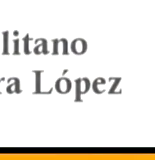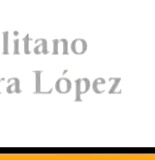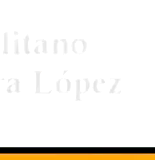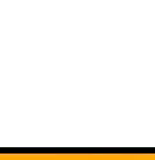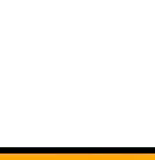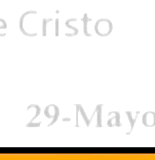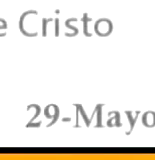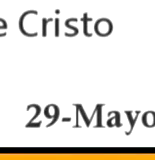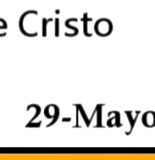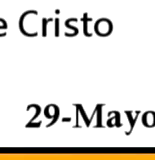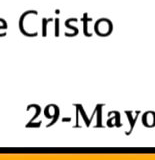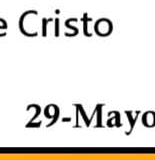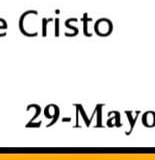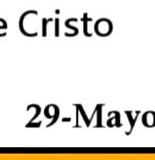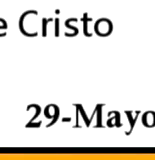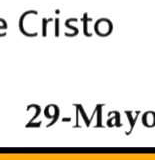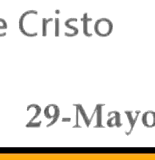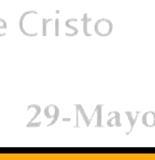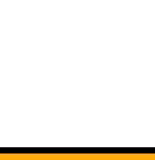Música